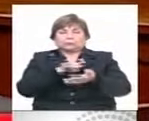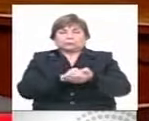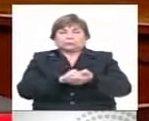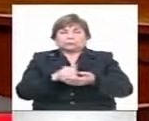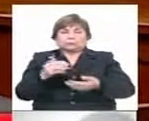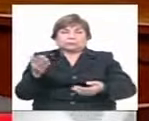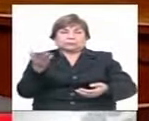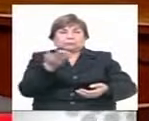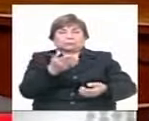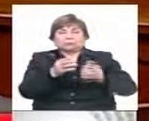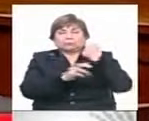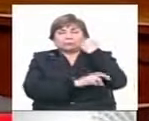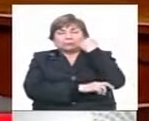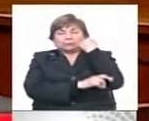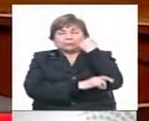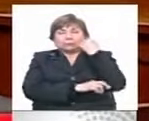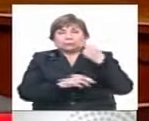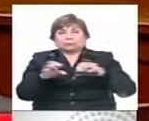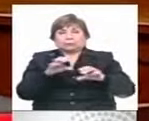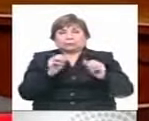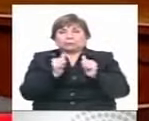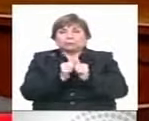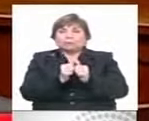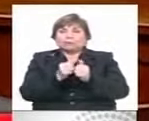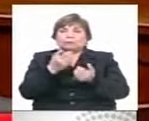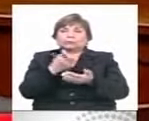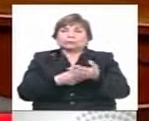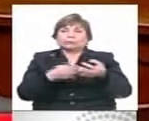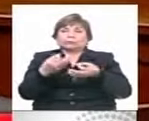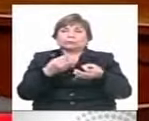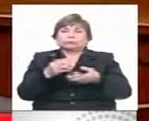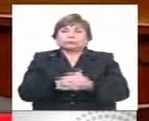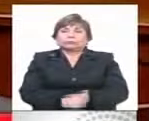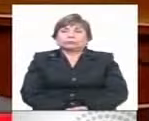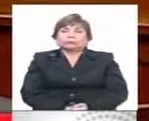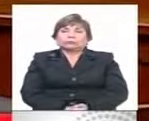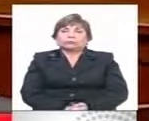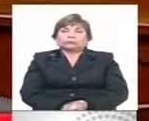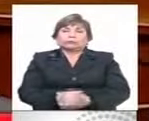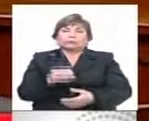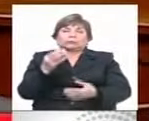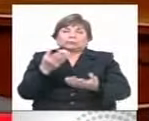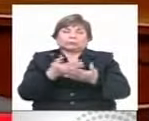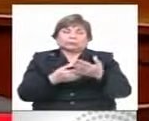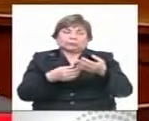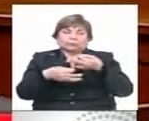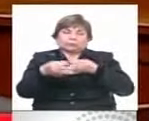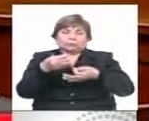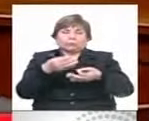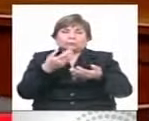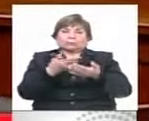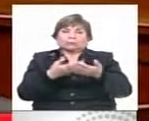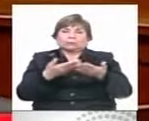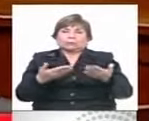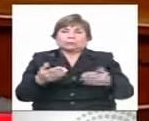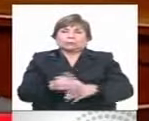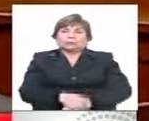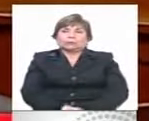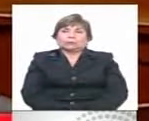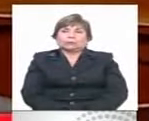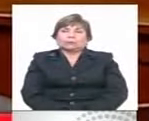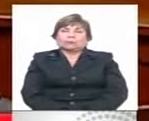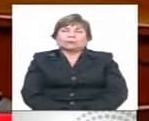los países podamos acelerar la reactivación económica de las familias, los negocios y las comunidades.